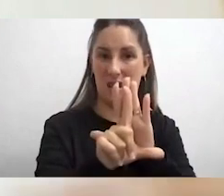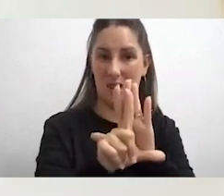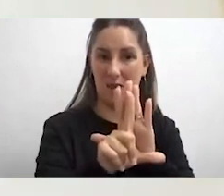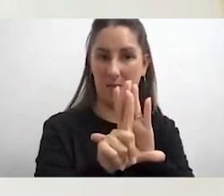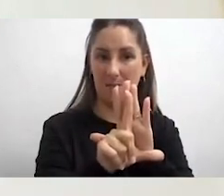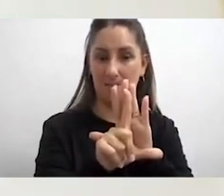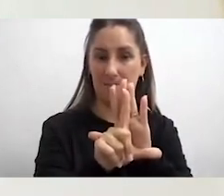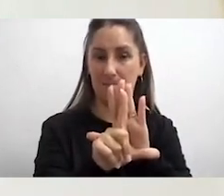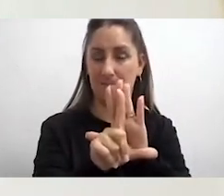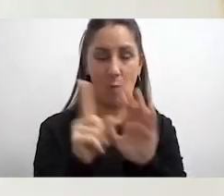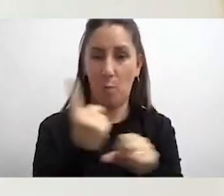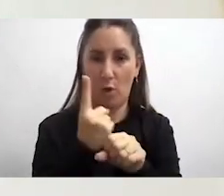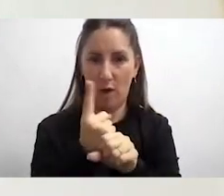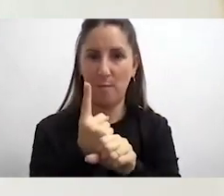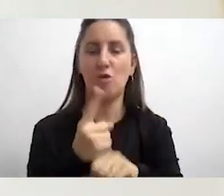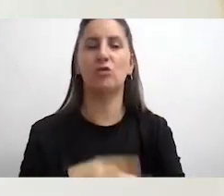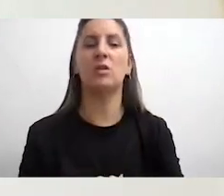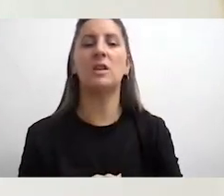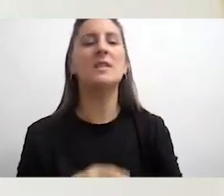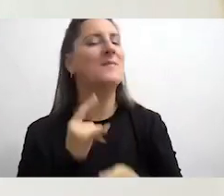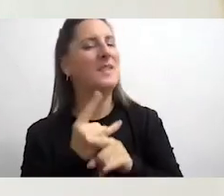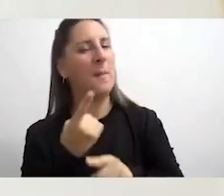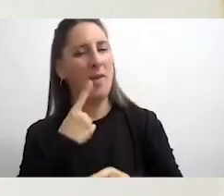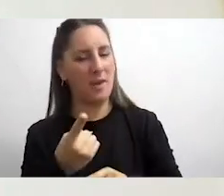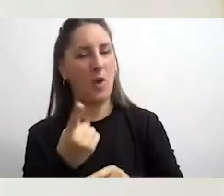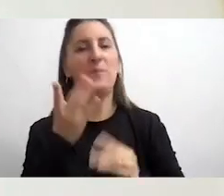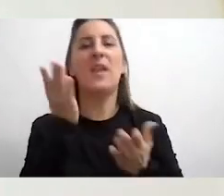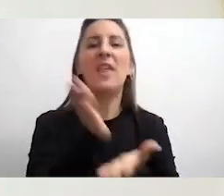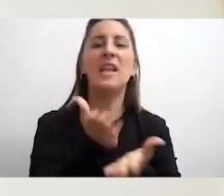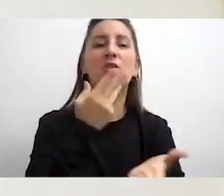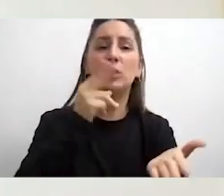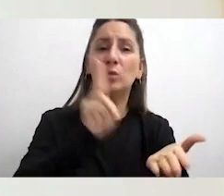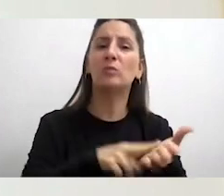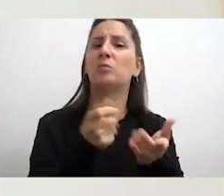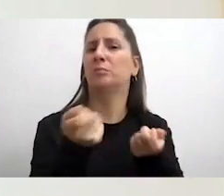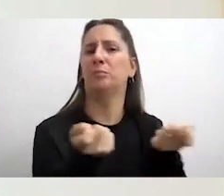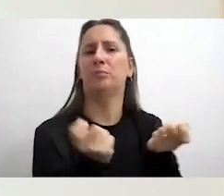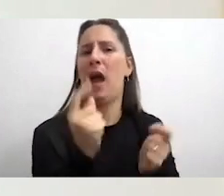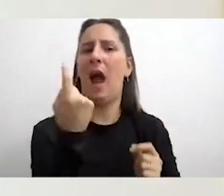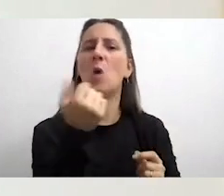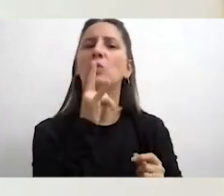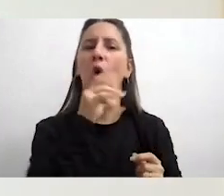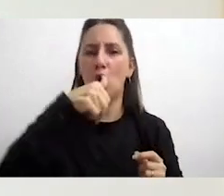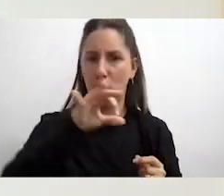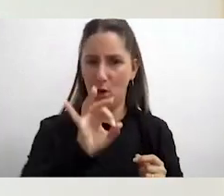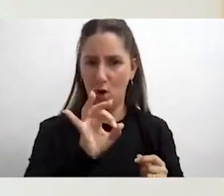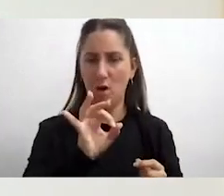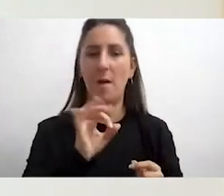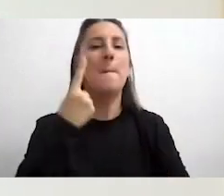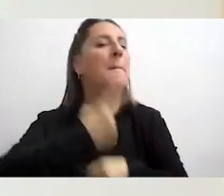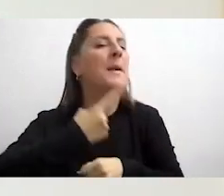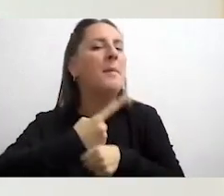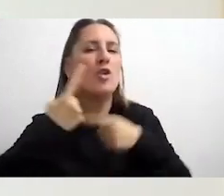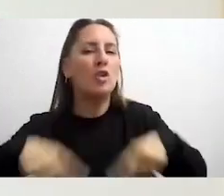volvemos a lo que siempre digo, el derecho tributario es autónomo y la primer fuente de la interpretación